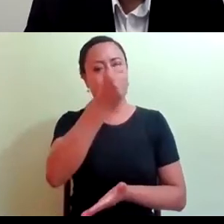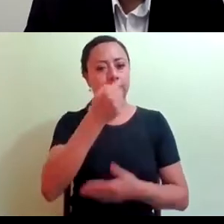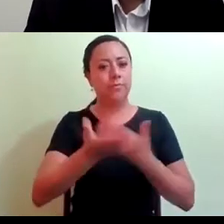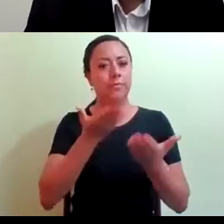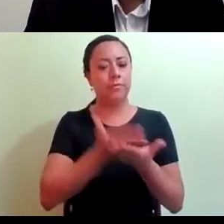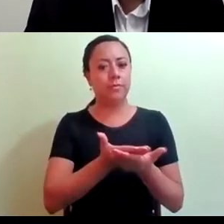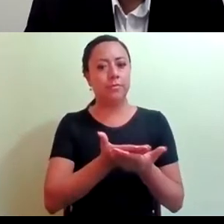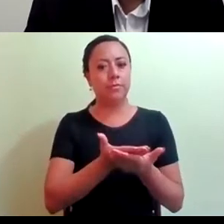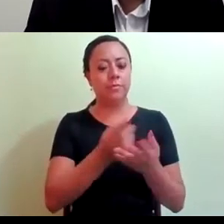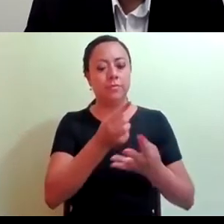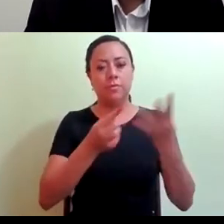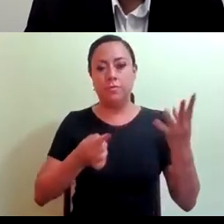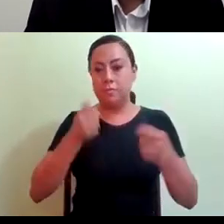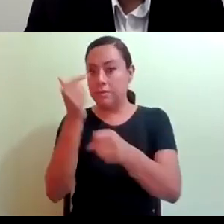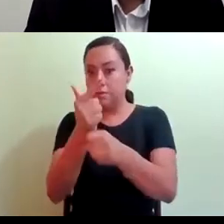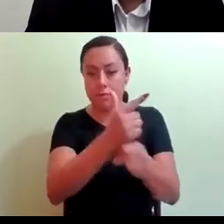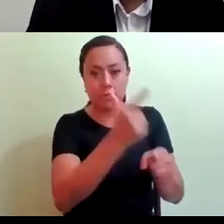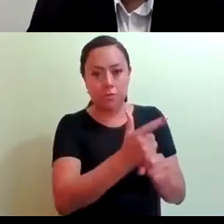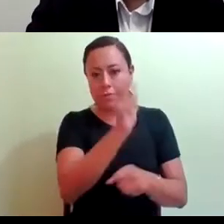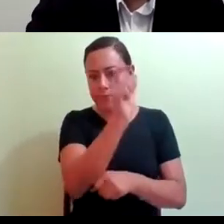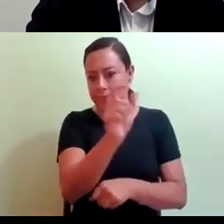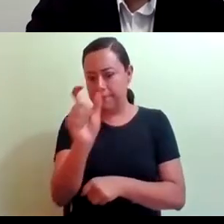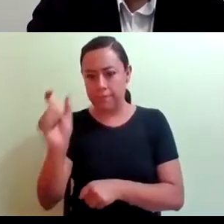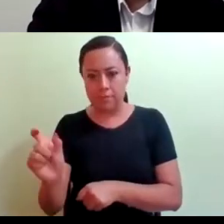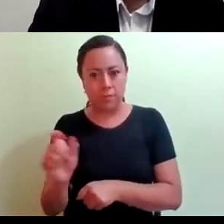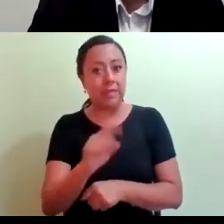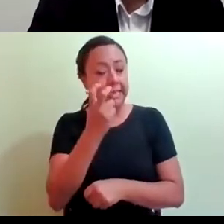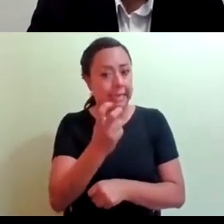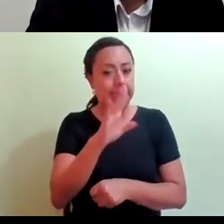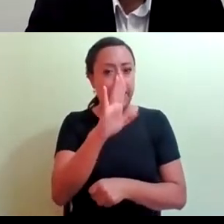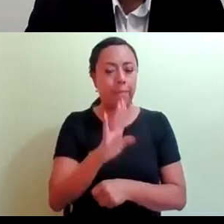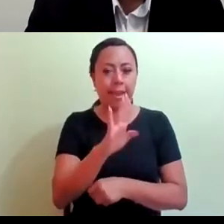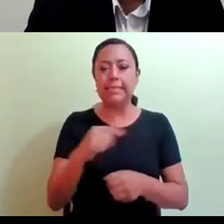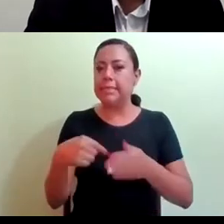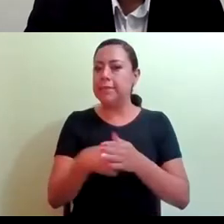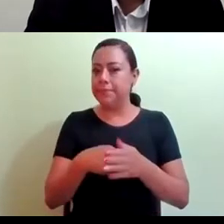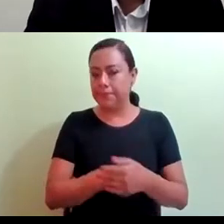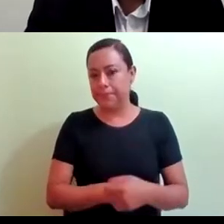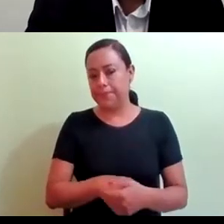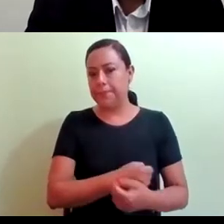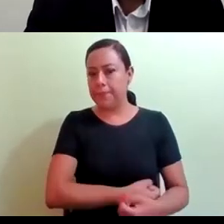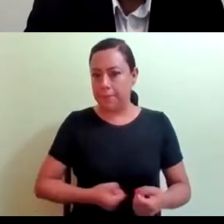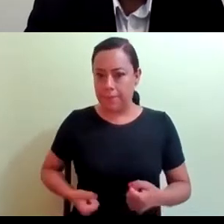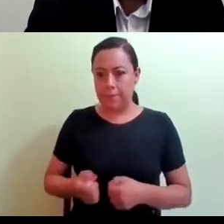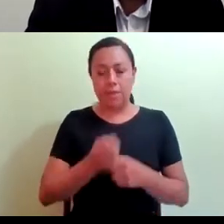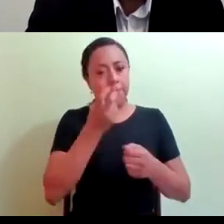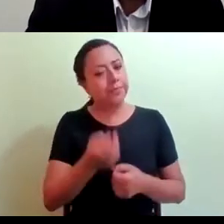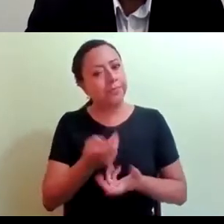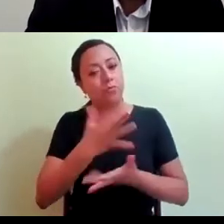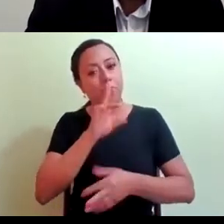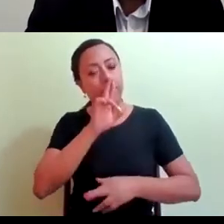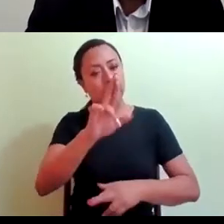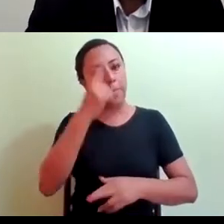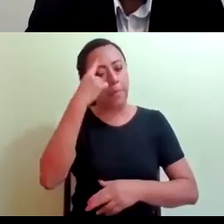de clasificación de información en su modalidad de confidencial, presentada por la Oficialía Mayor con la finalidad de dar respuesta a la